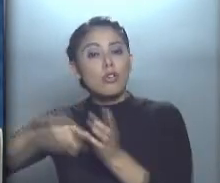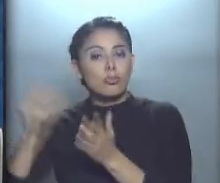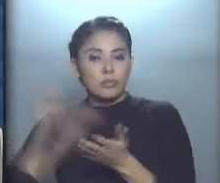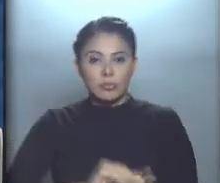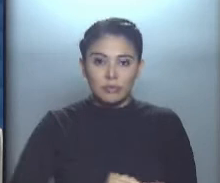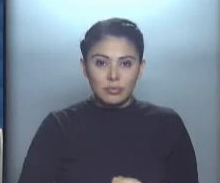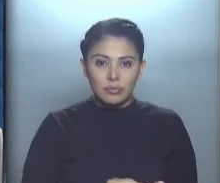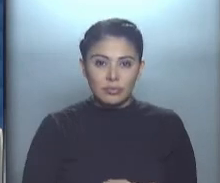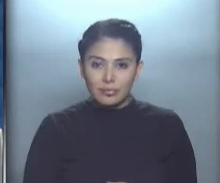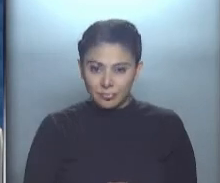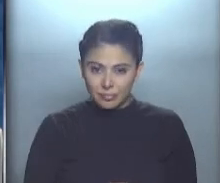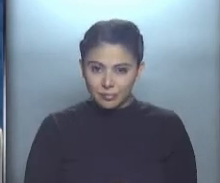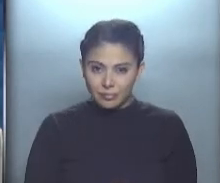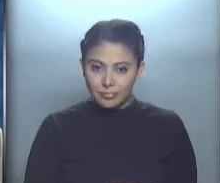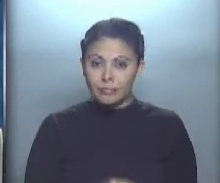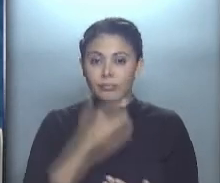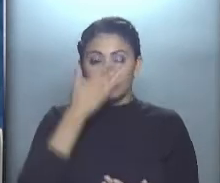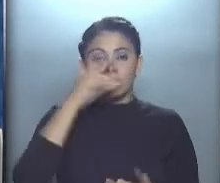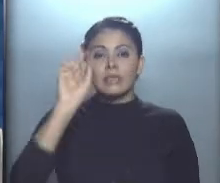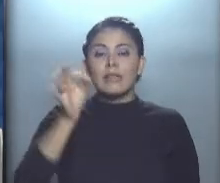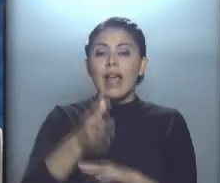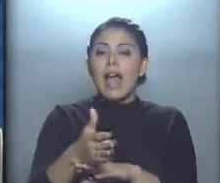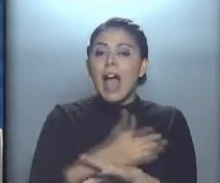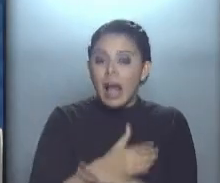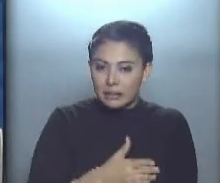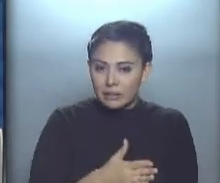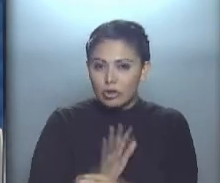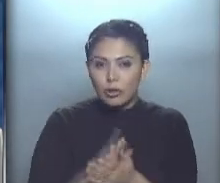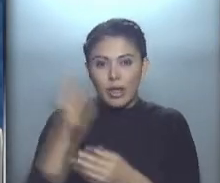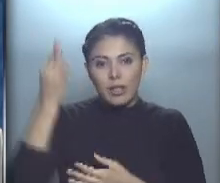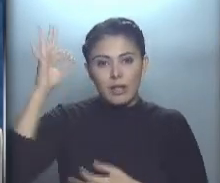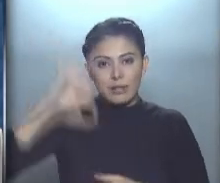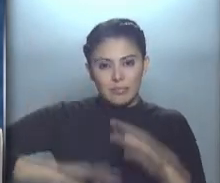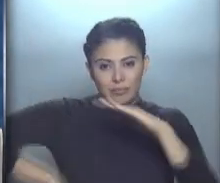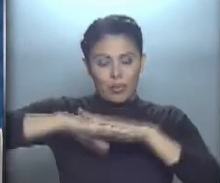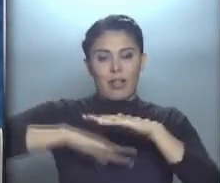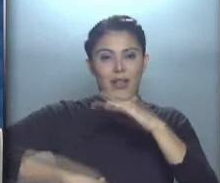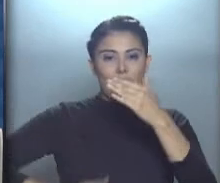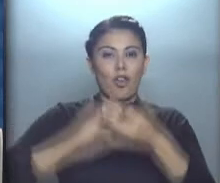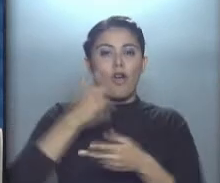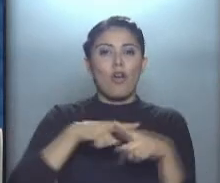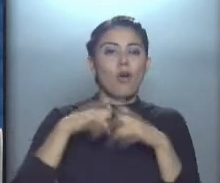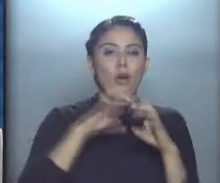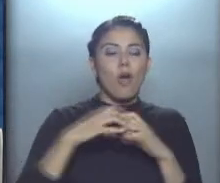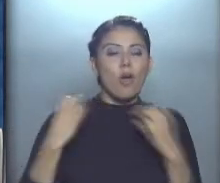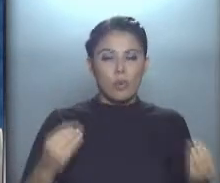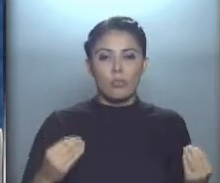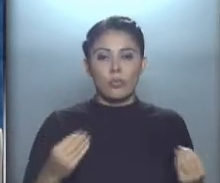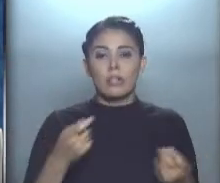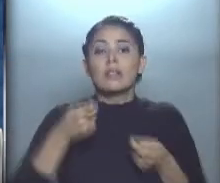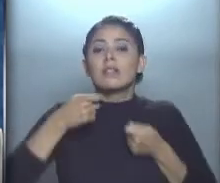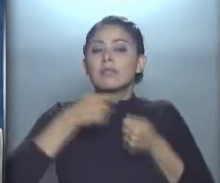es generar un efecto anticipatorio de eventuales paritarias para quebrantar o